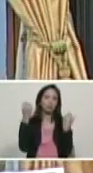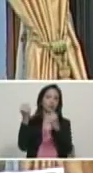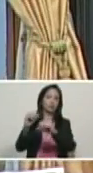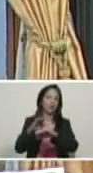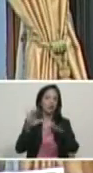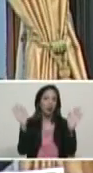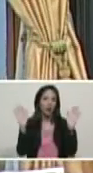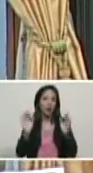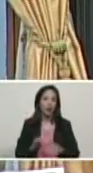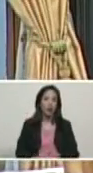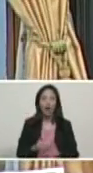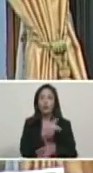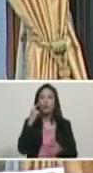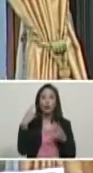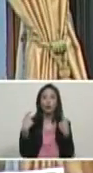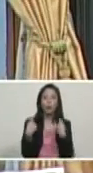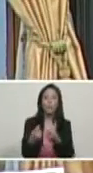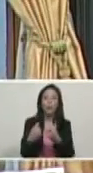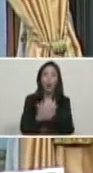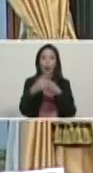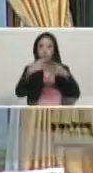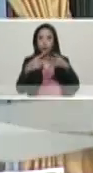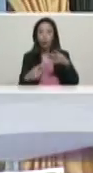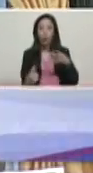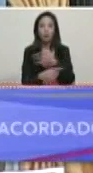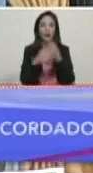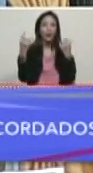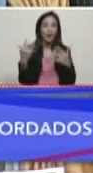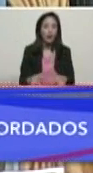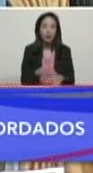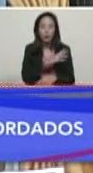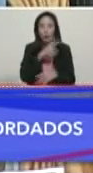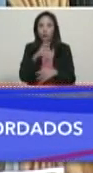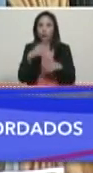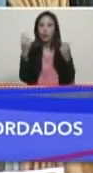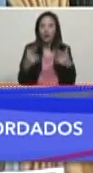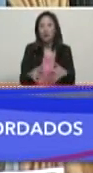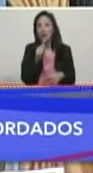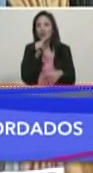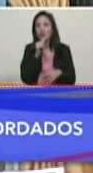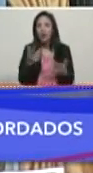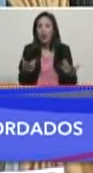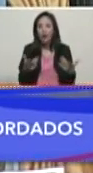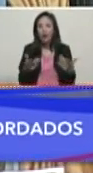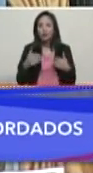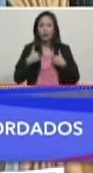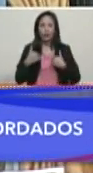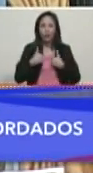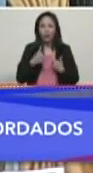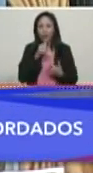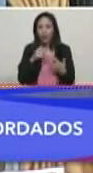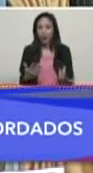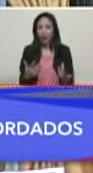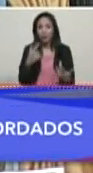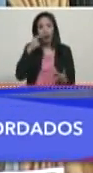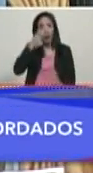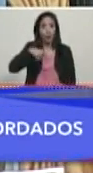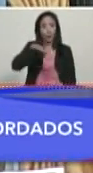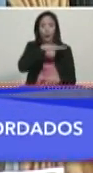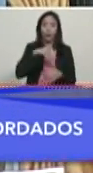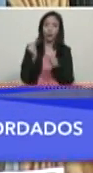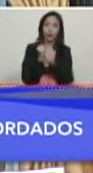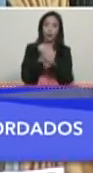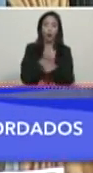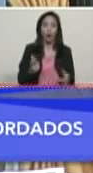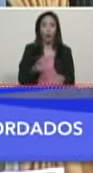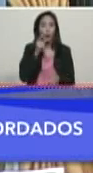los precios están a lo loco, ¿quién es el perjudicado? ¿Quién? El pueblo, el trabajador, la trabajadora, la